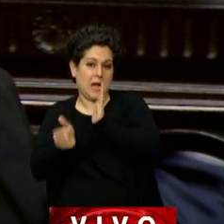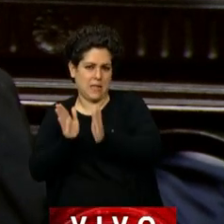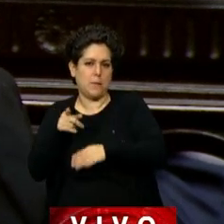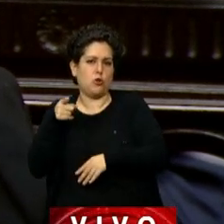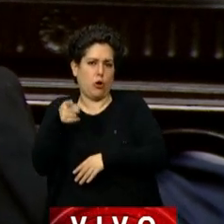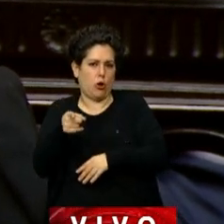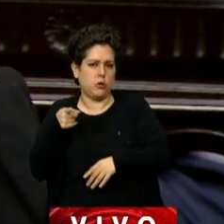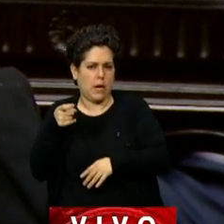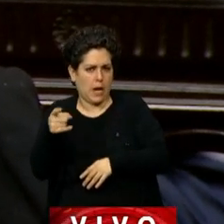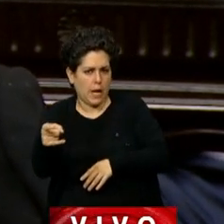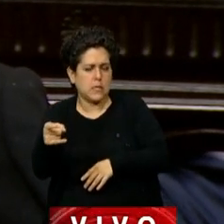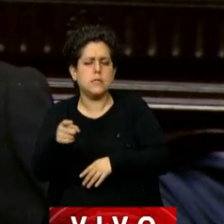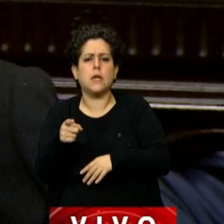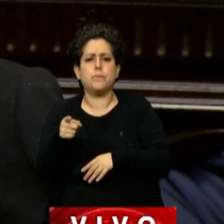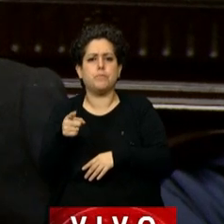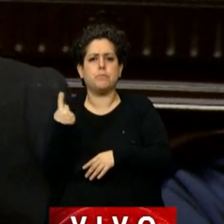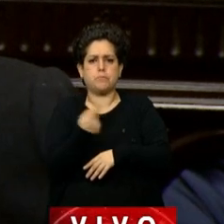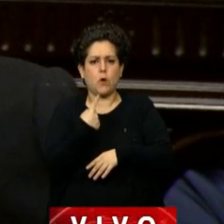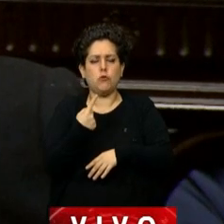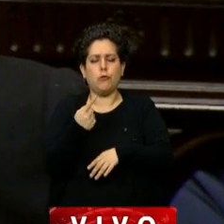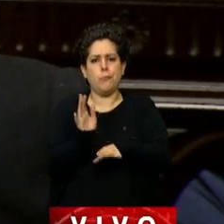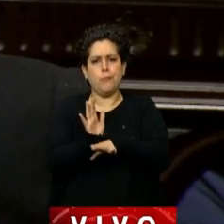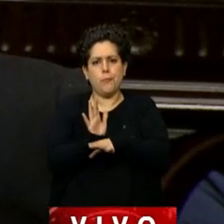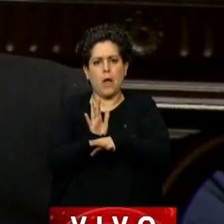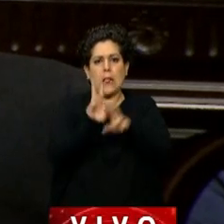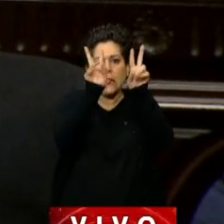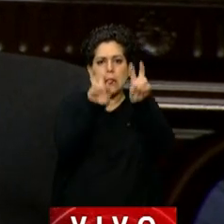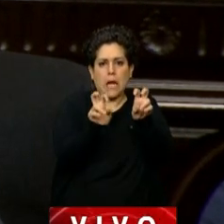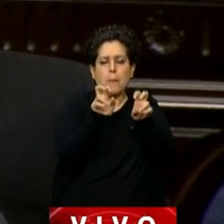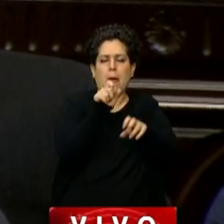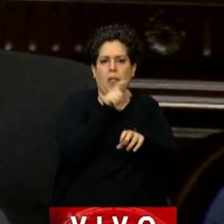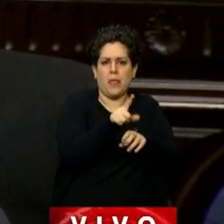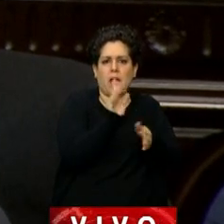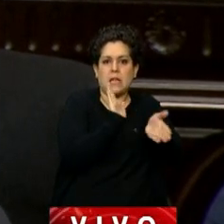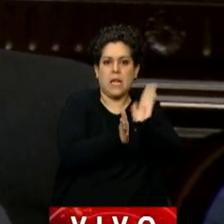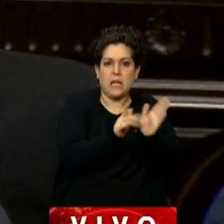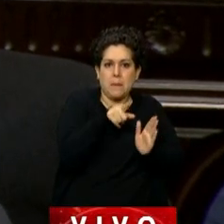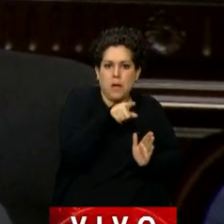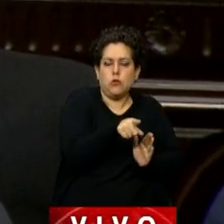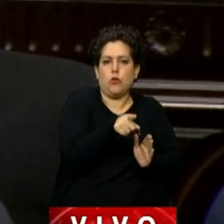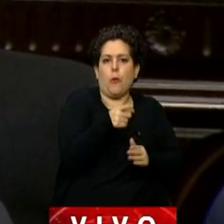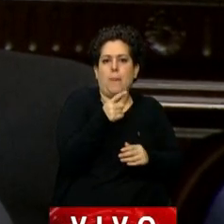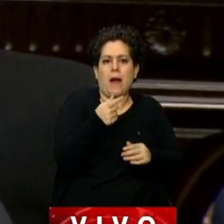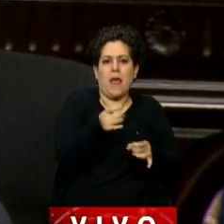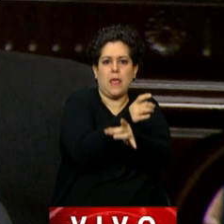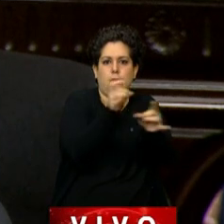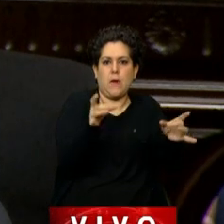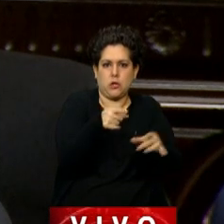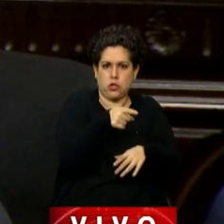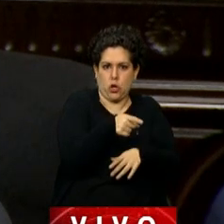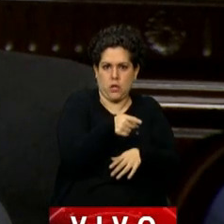contra el cáncer, estamos retrocediendo en el tratamiento hacia las